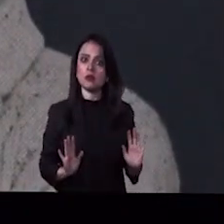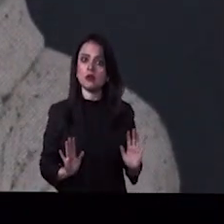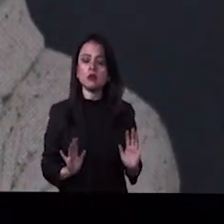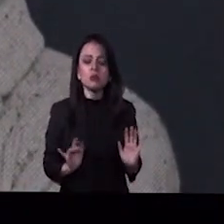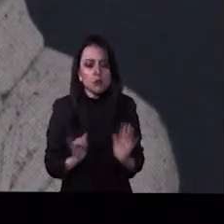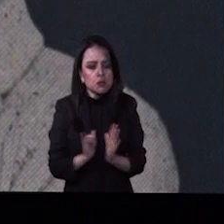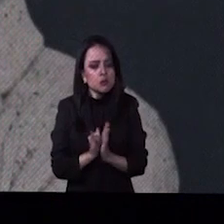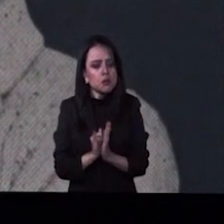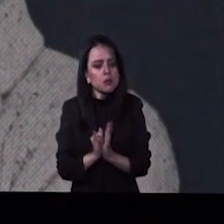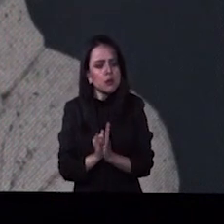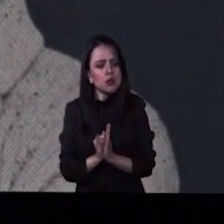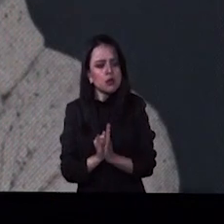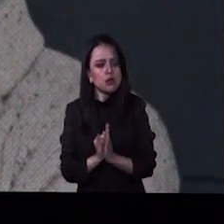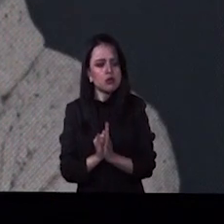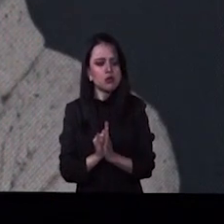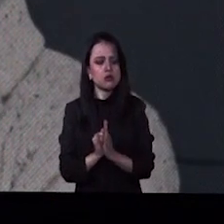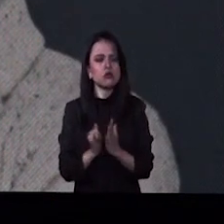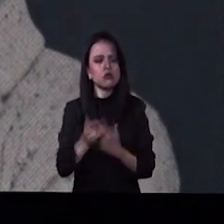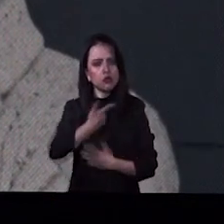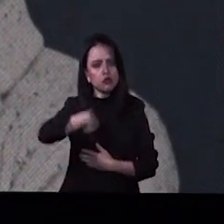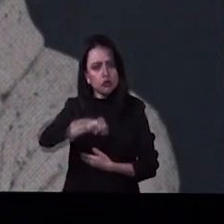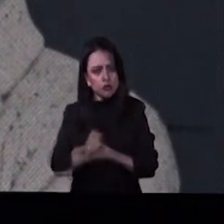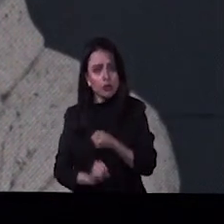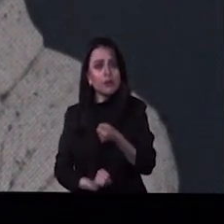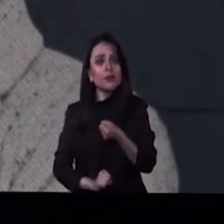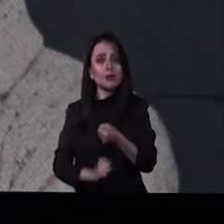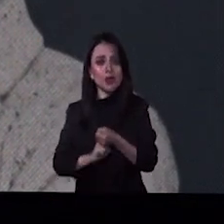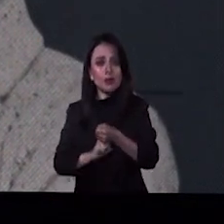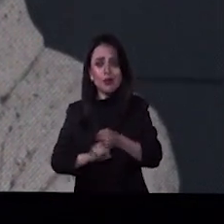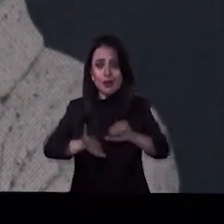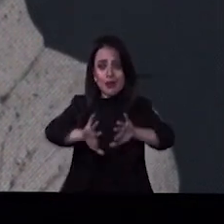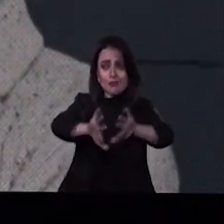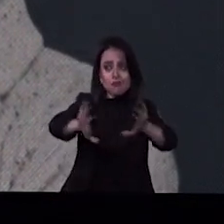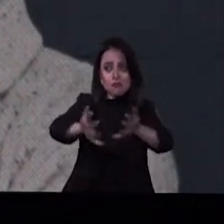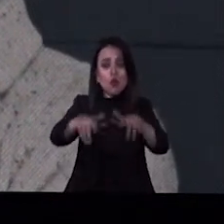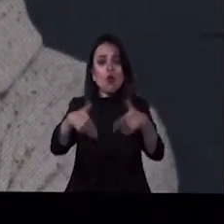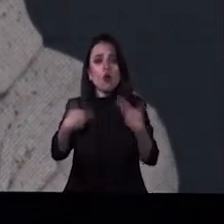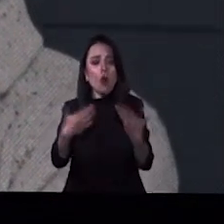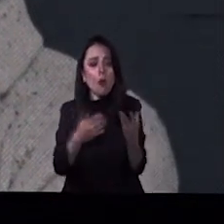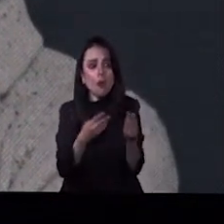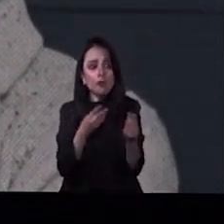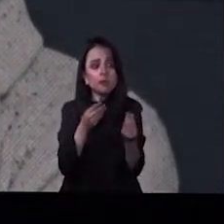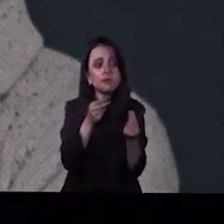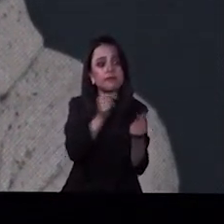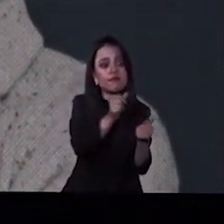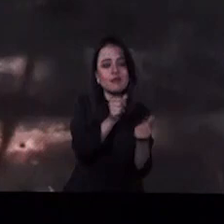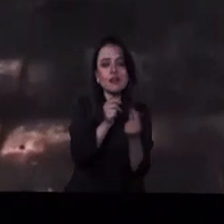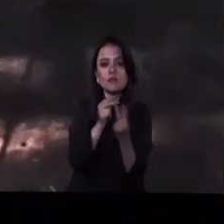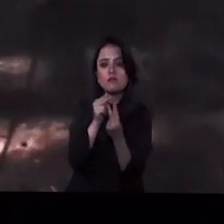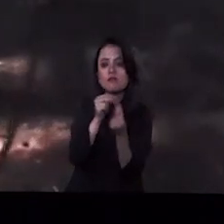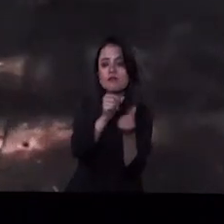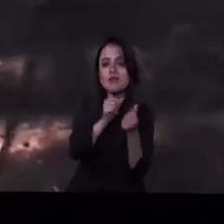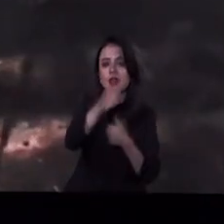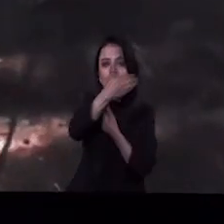forma, contribuimos a financiar esos grupos